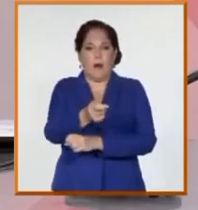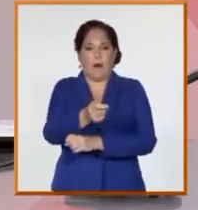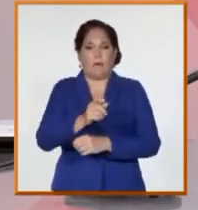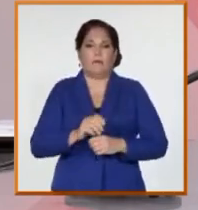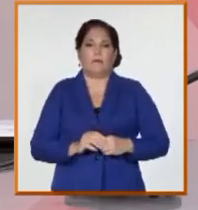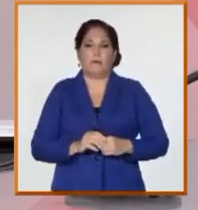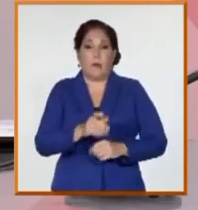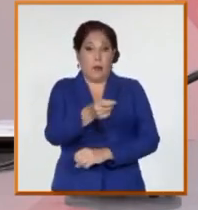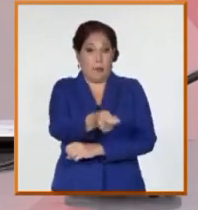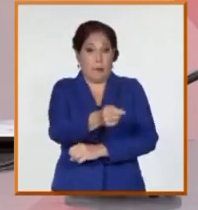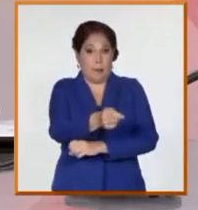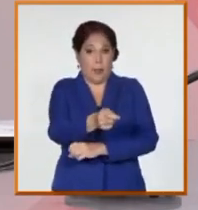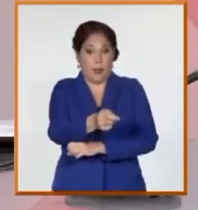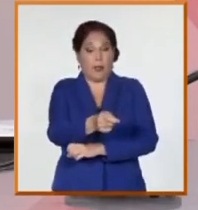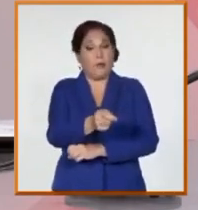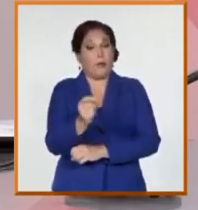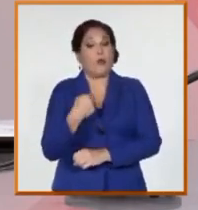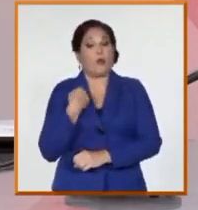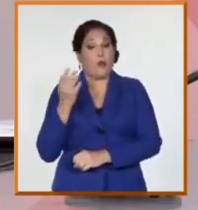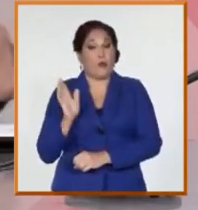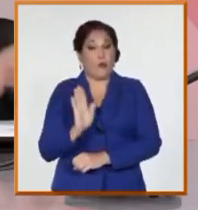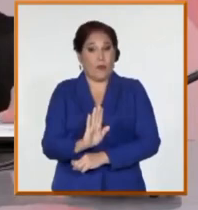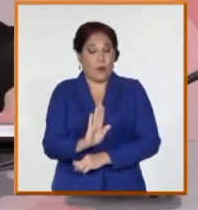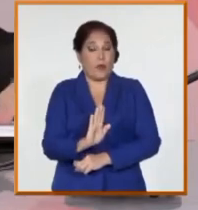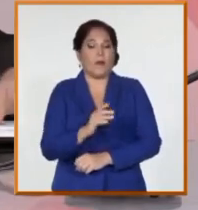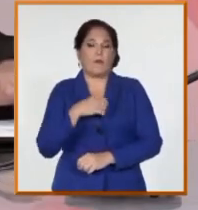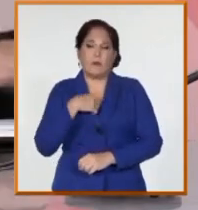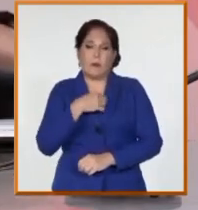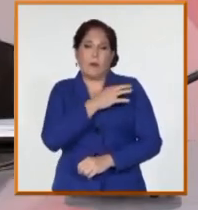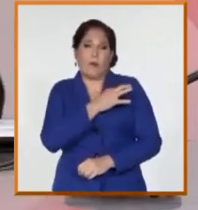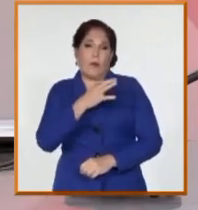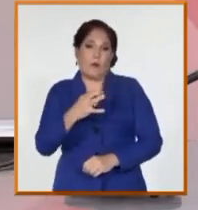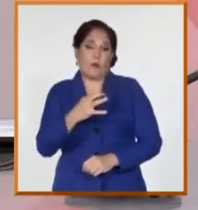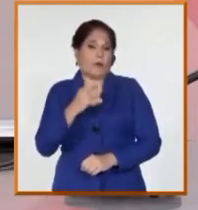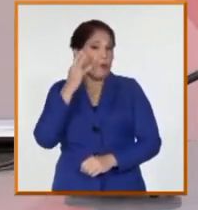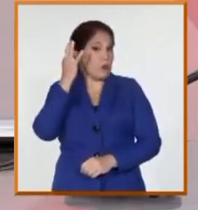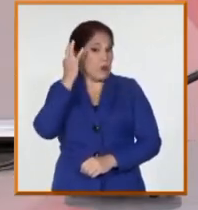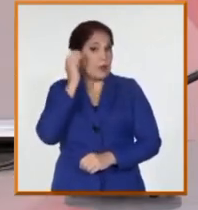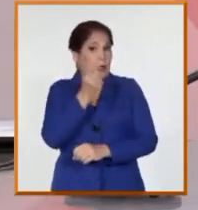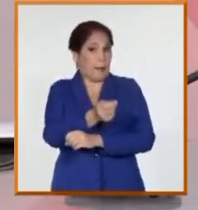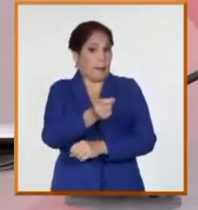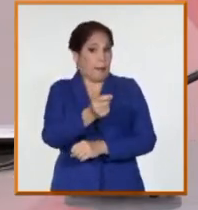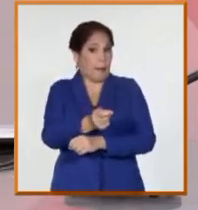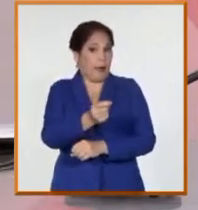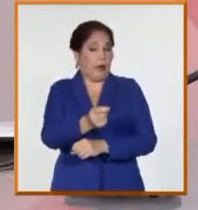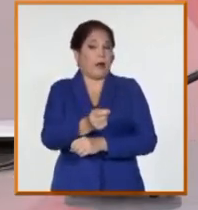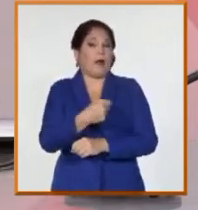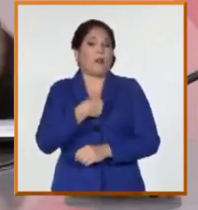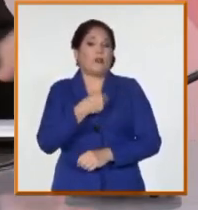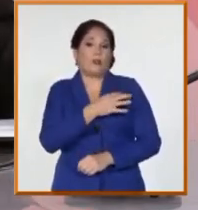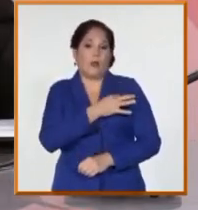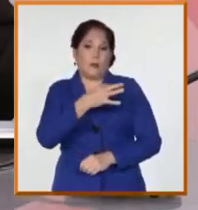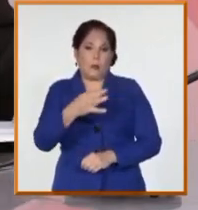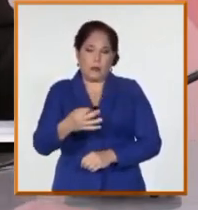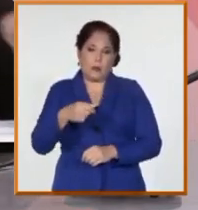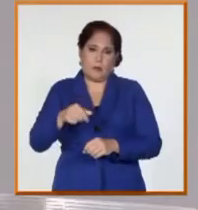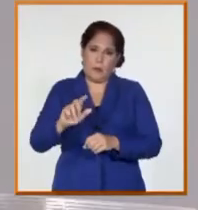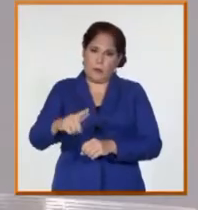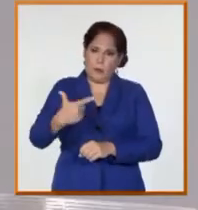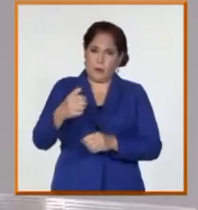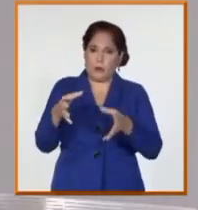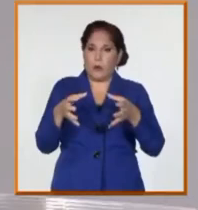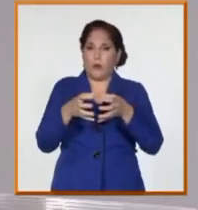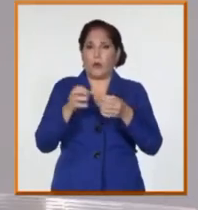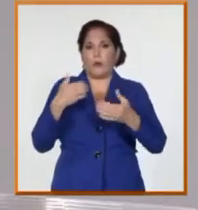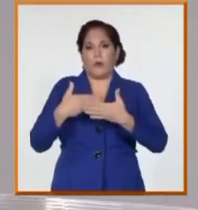y por eso es muy bueno que hoy esté la compañera Heredia aquí con nosotros Eren y que es la vicepresidenta del grupo